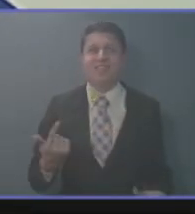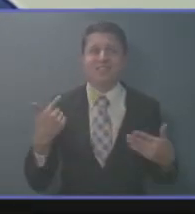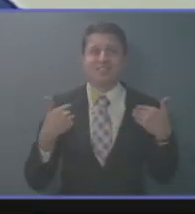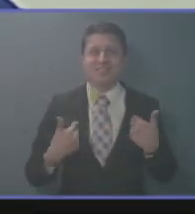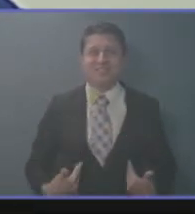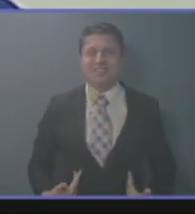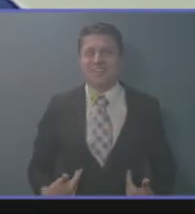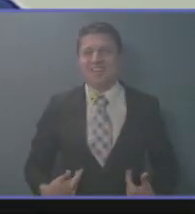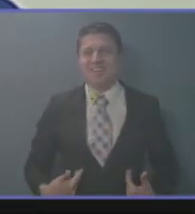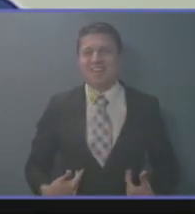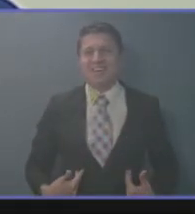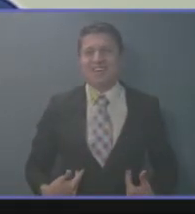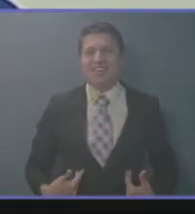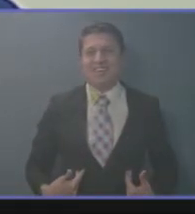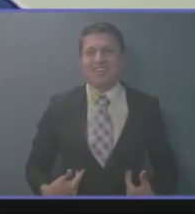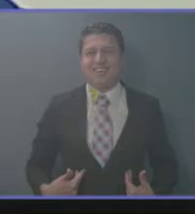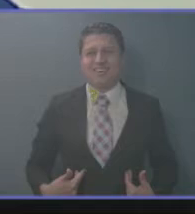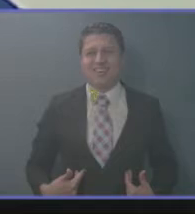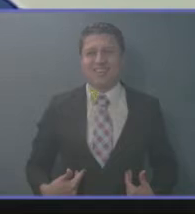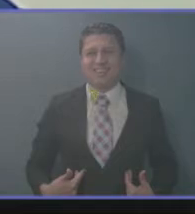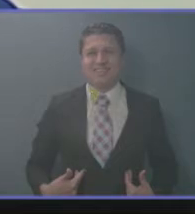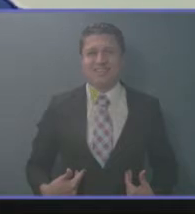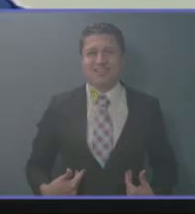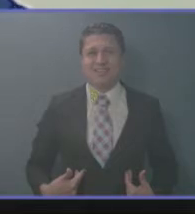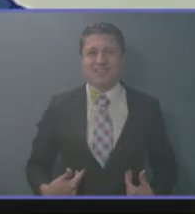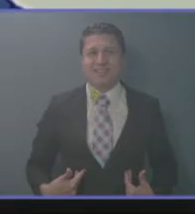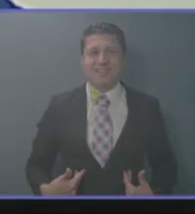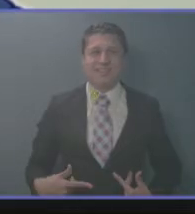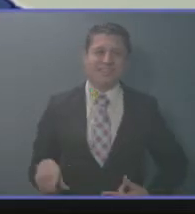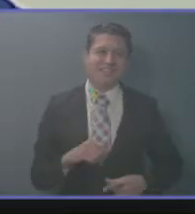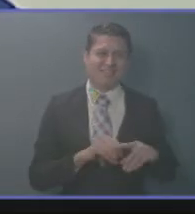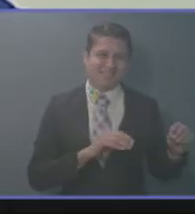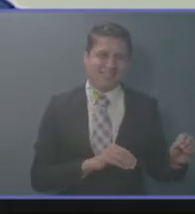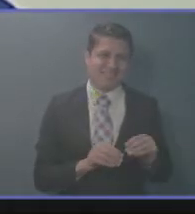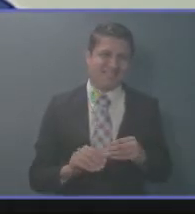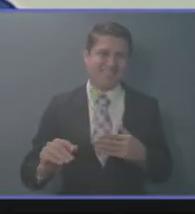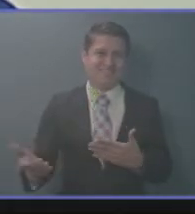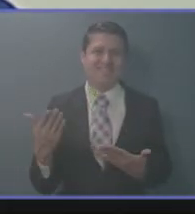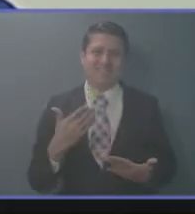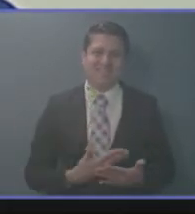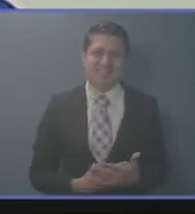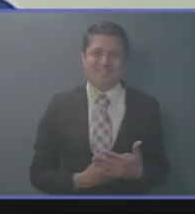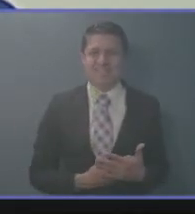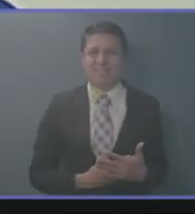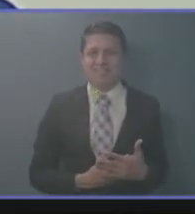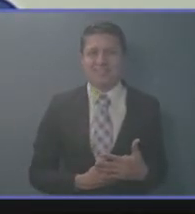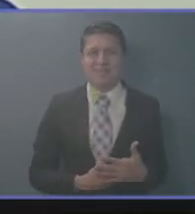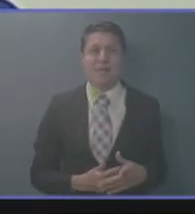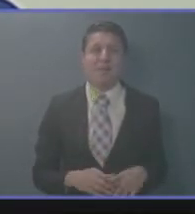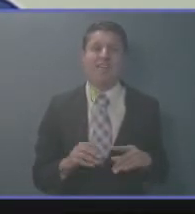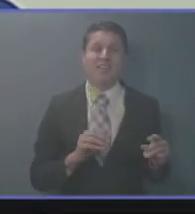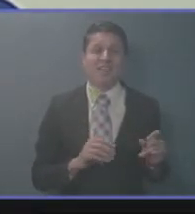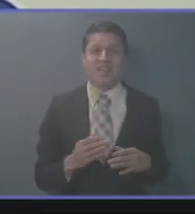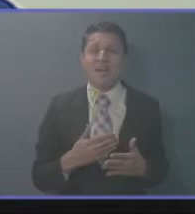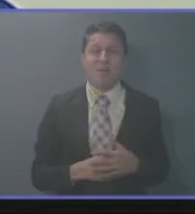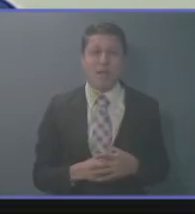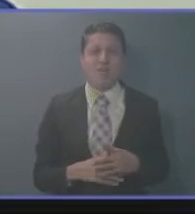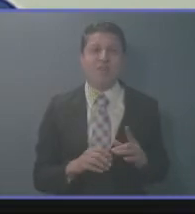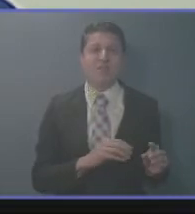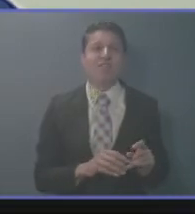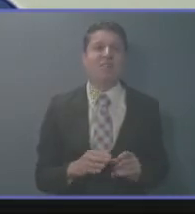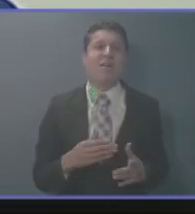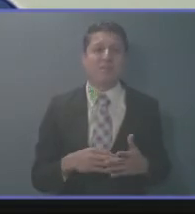origen y el fin de la actividad del Estado, que es organizado por la concesión de la